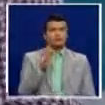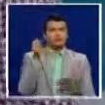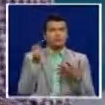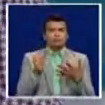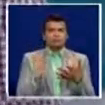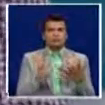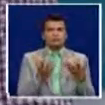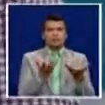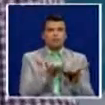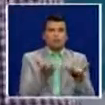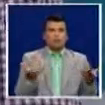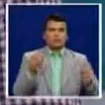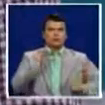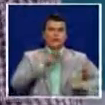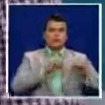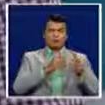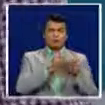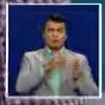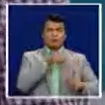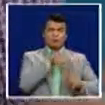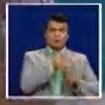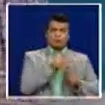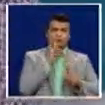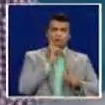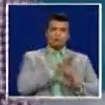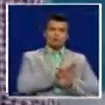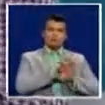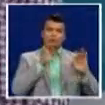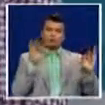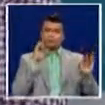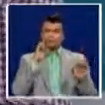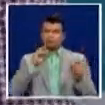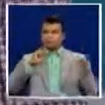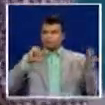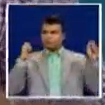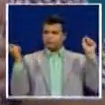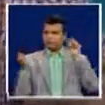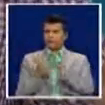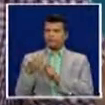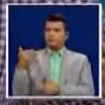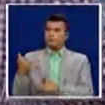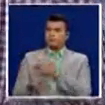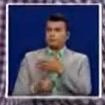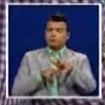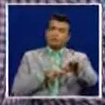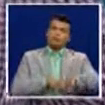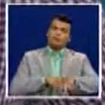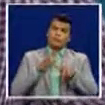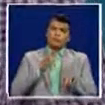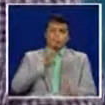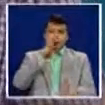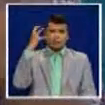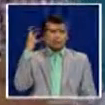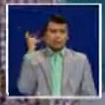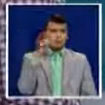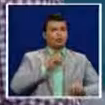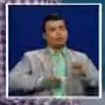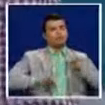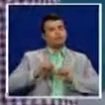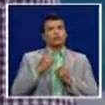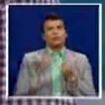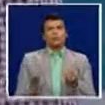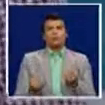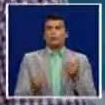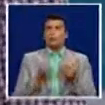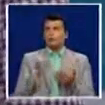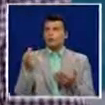alimentos llenos de químicos, fumigándolos. Entonces ellos empiezan a hacer esa transformación de los cultivos tradicionales fumigados a unos